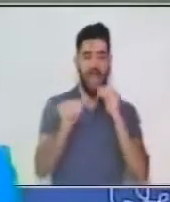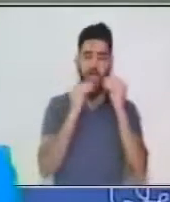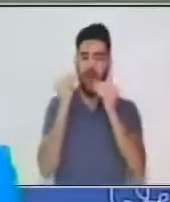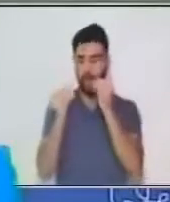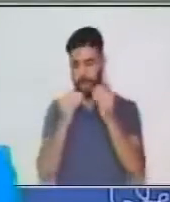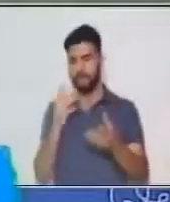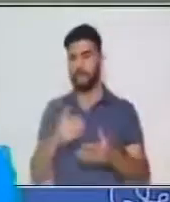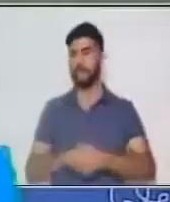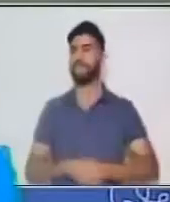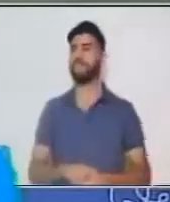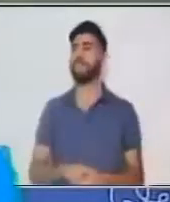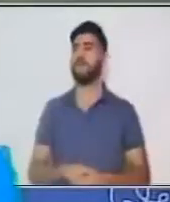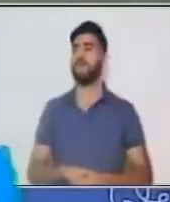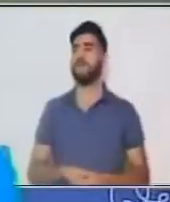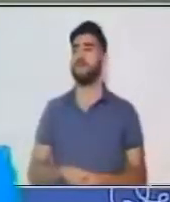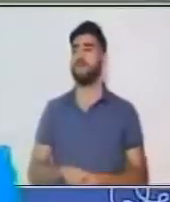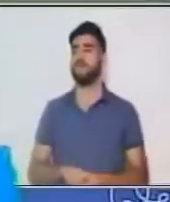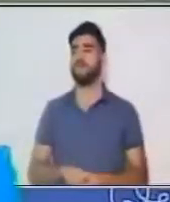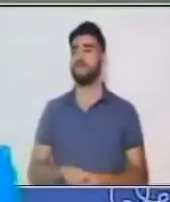gusto.